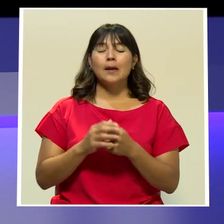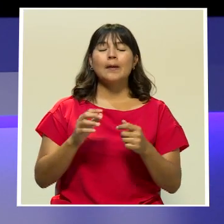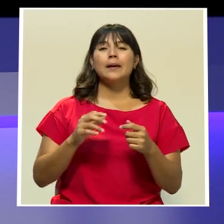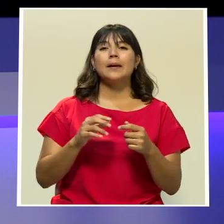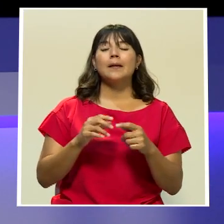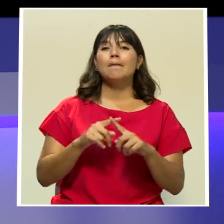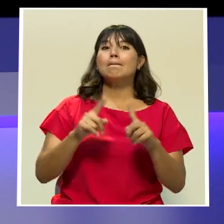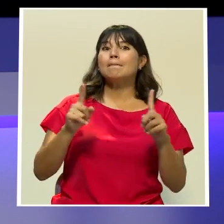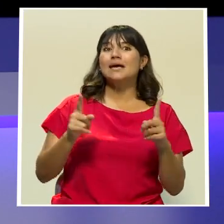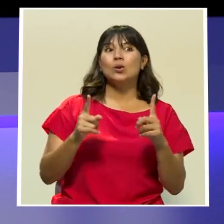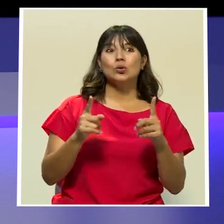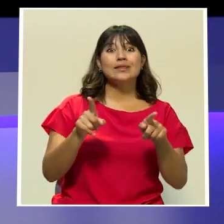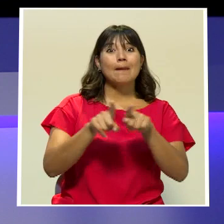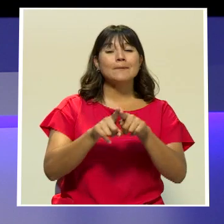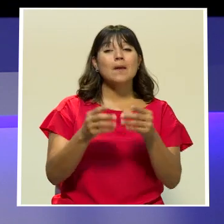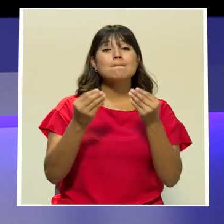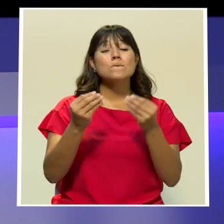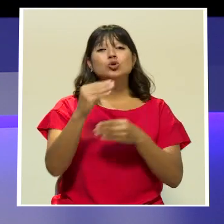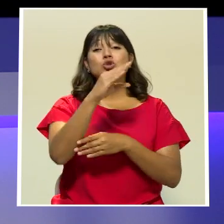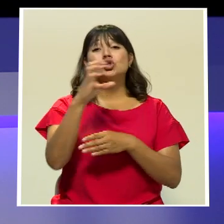salido huyendo de